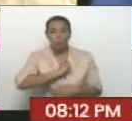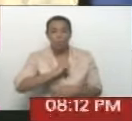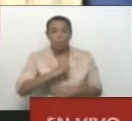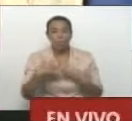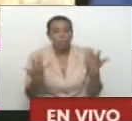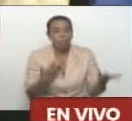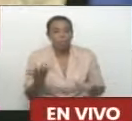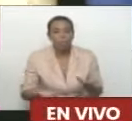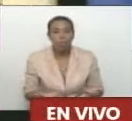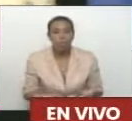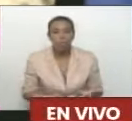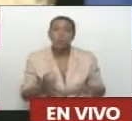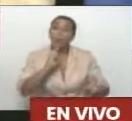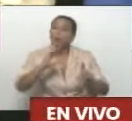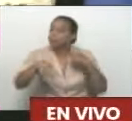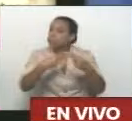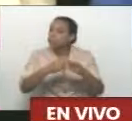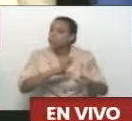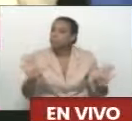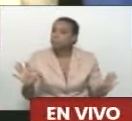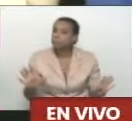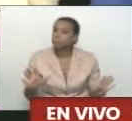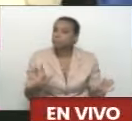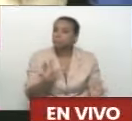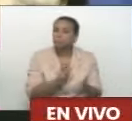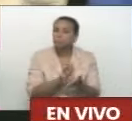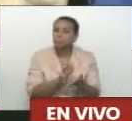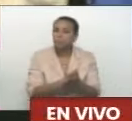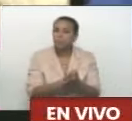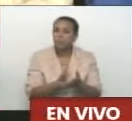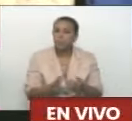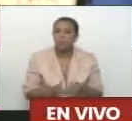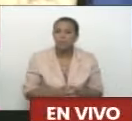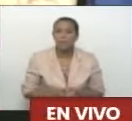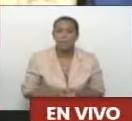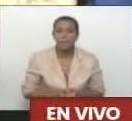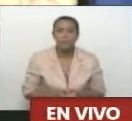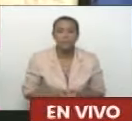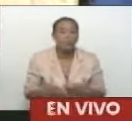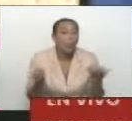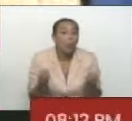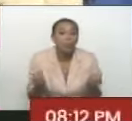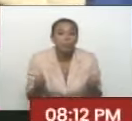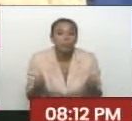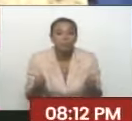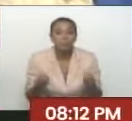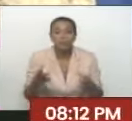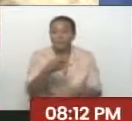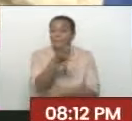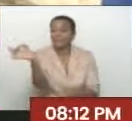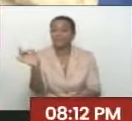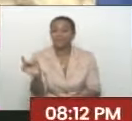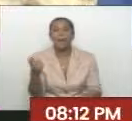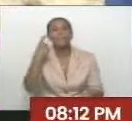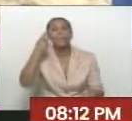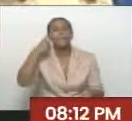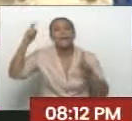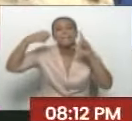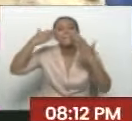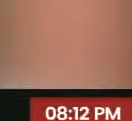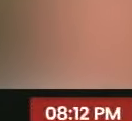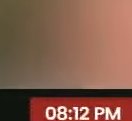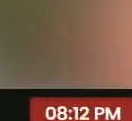nuestro país lo hicimos totalmente distinto y totalmente positivo. Entonces, ¿cómo quedó? Hermoso. Así que bueno, vamos a